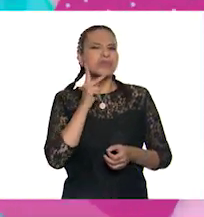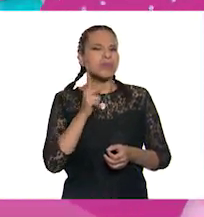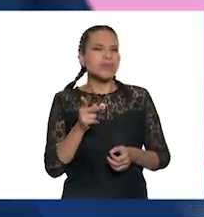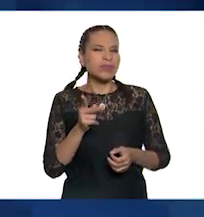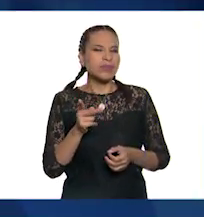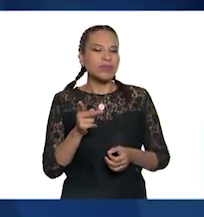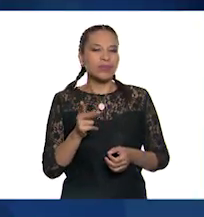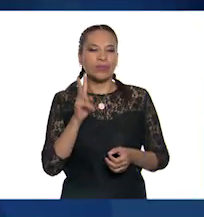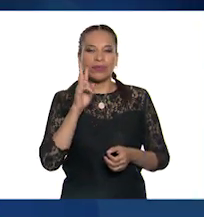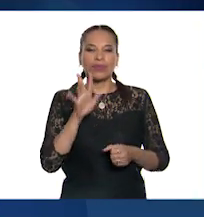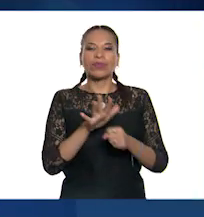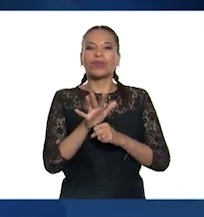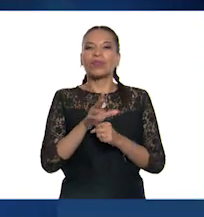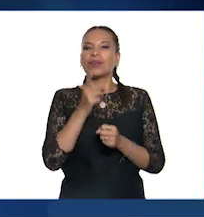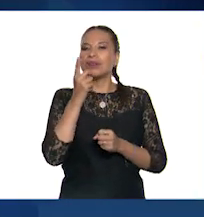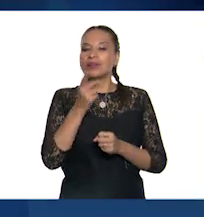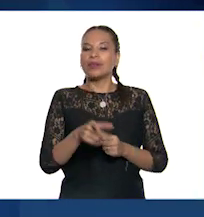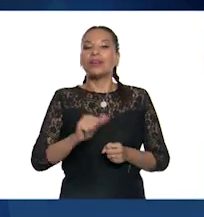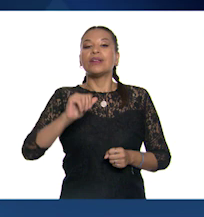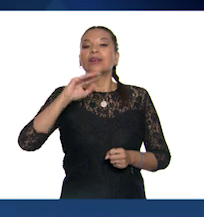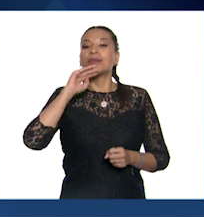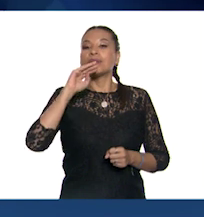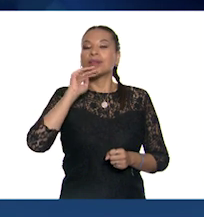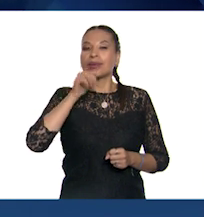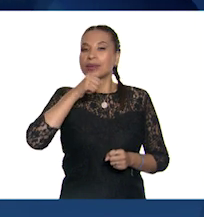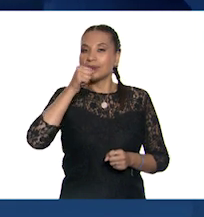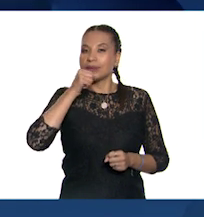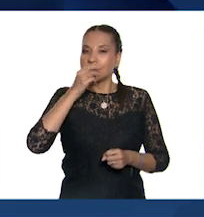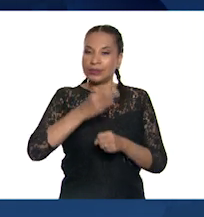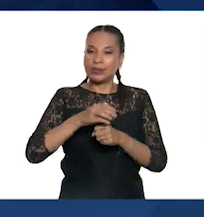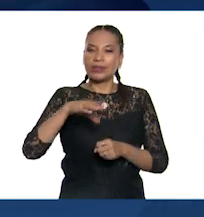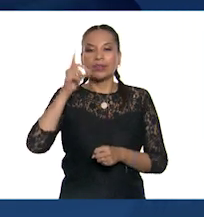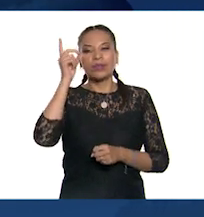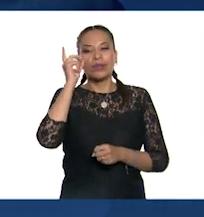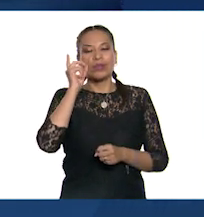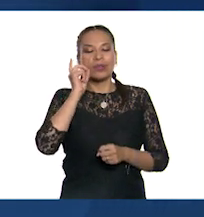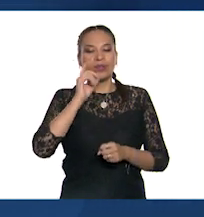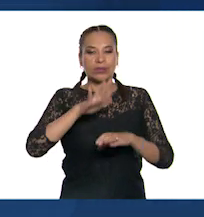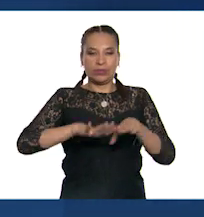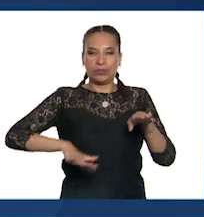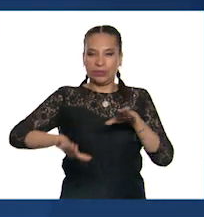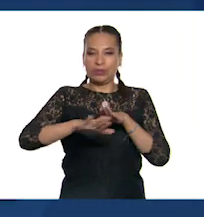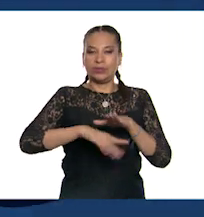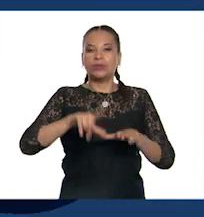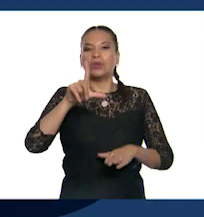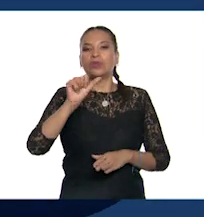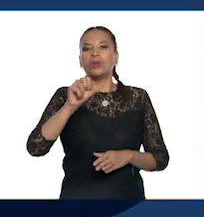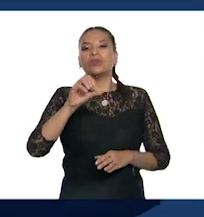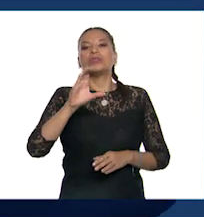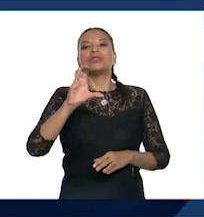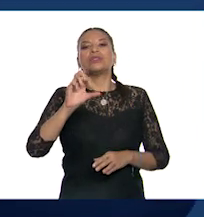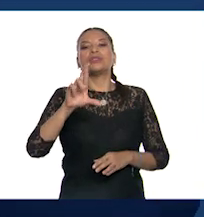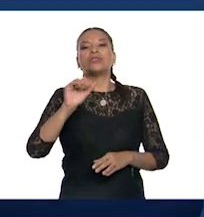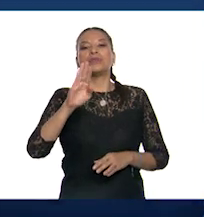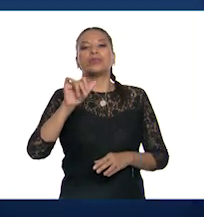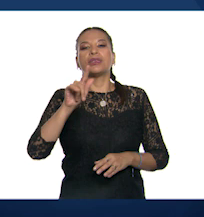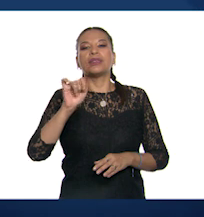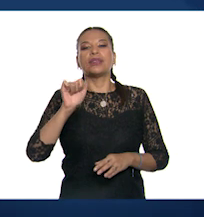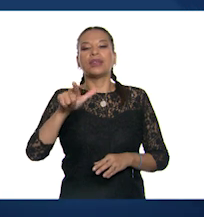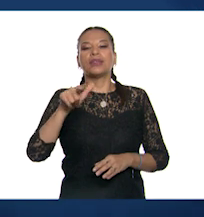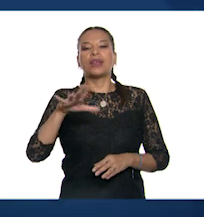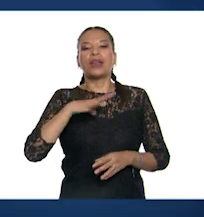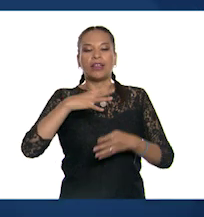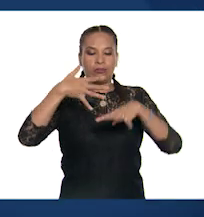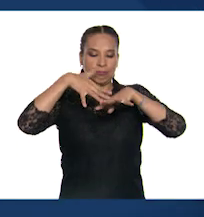Y entonces vamos a ver el fragmento que dice: la madre, ya anciana, dormía en el suelo. Luis en un pequeño chiribitil formado